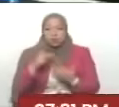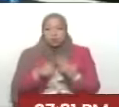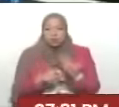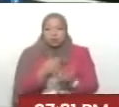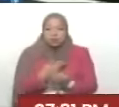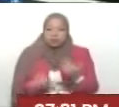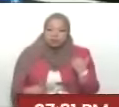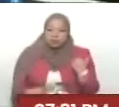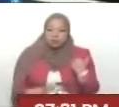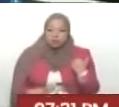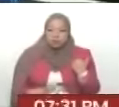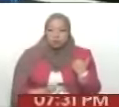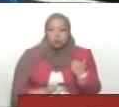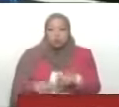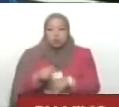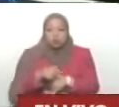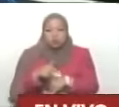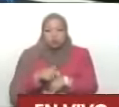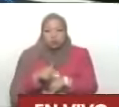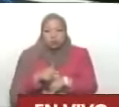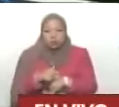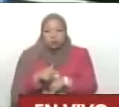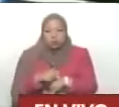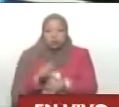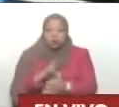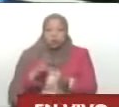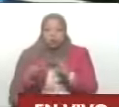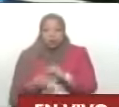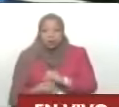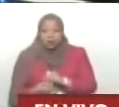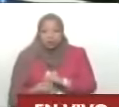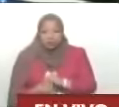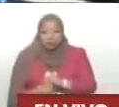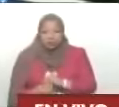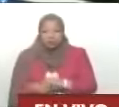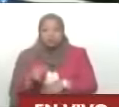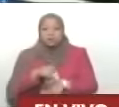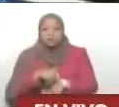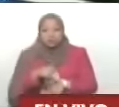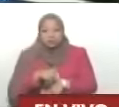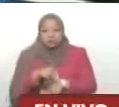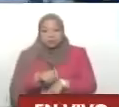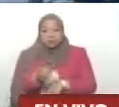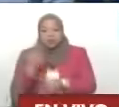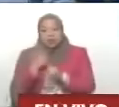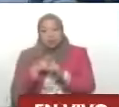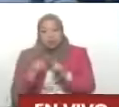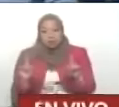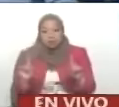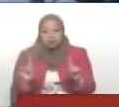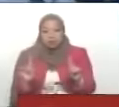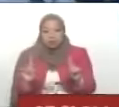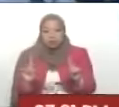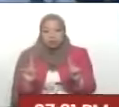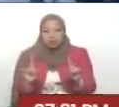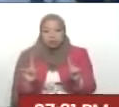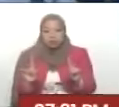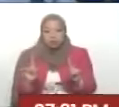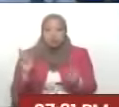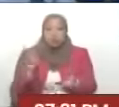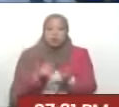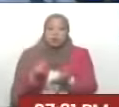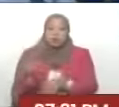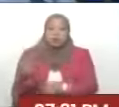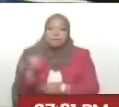que los tiempos no solamente están cambiando, sino que los tiempos son diferentes y cada